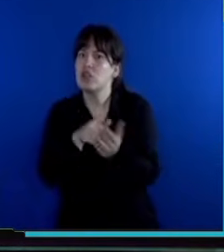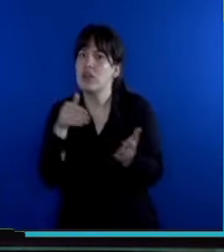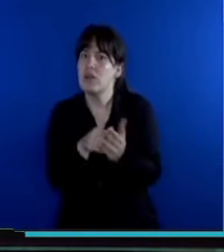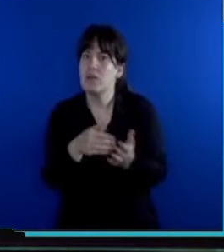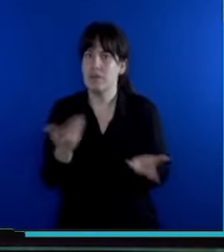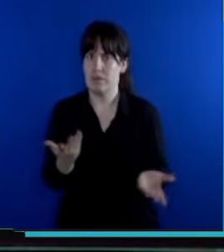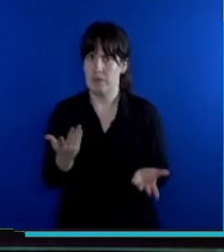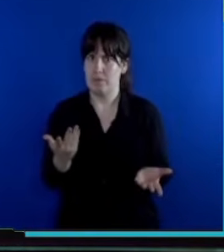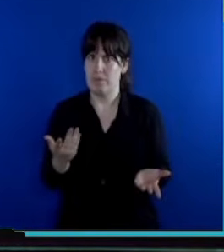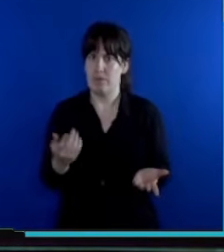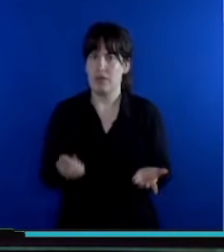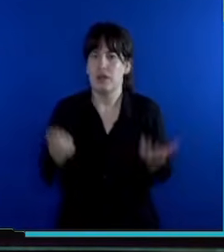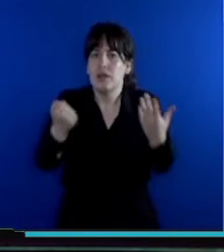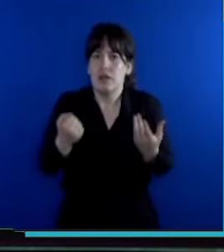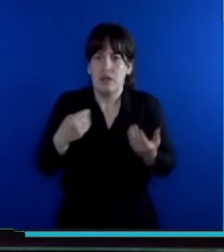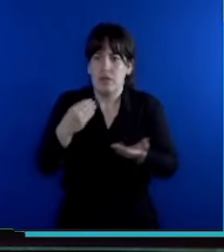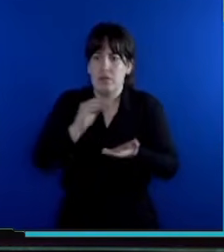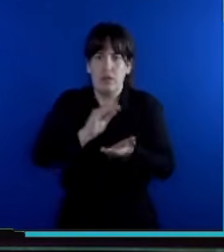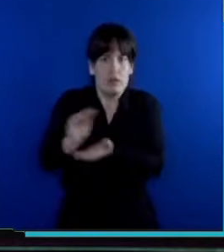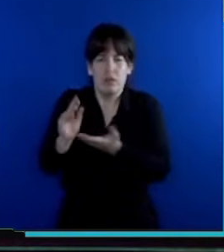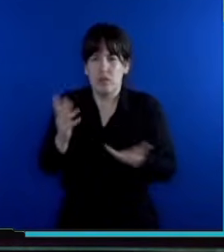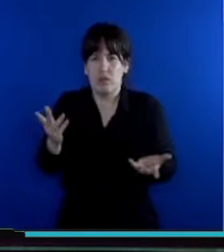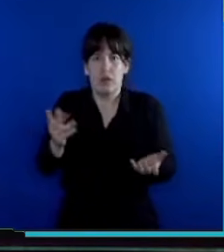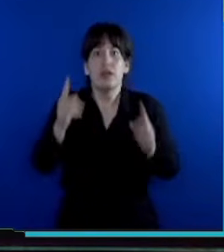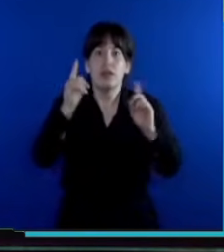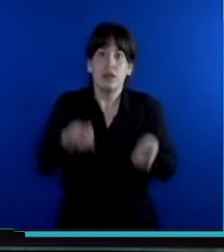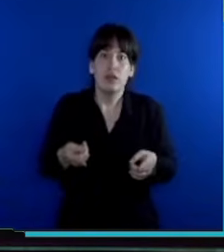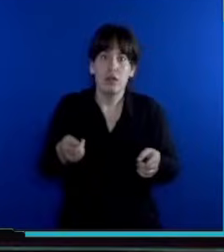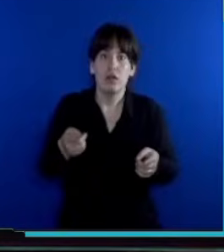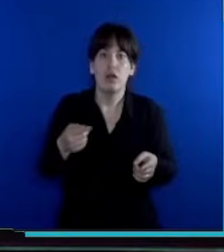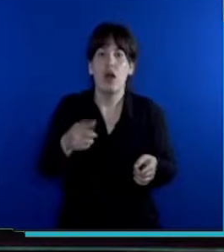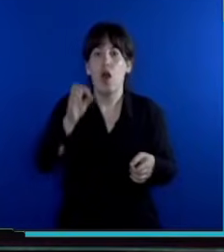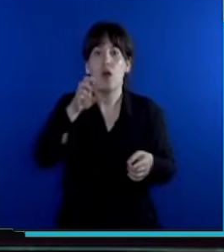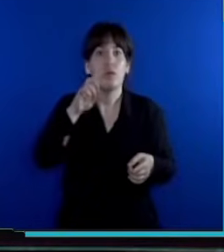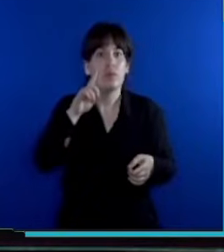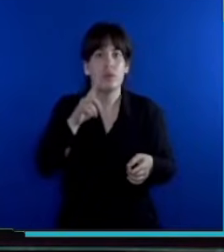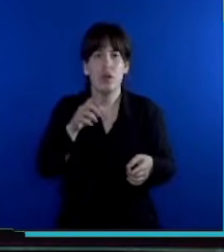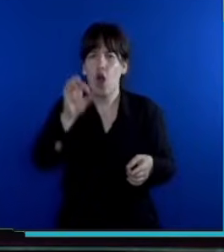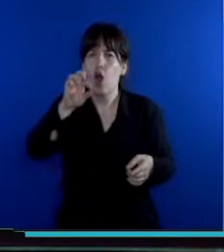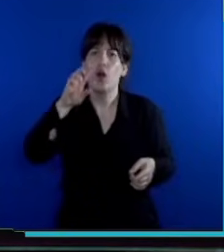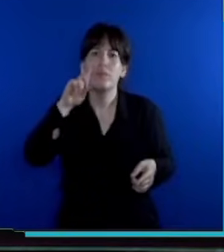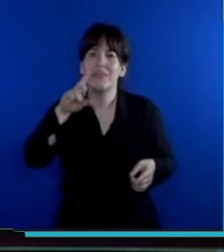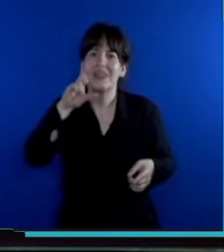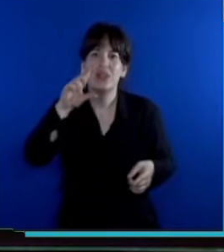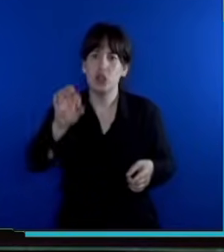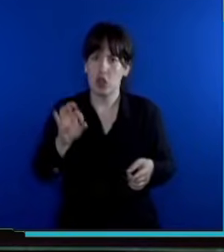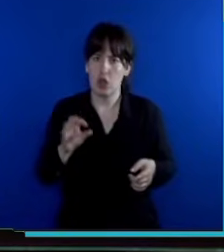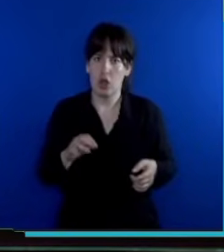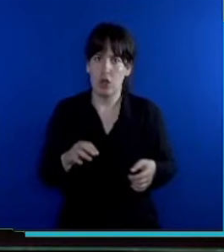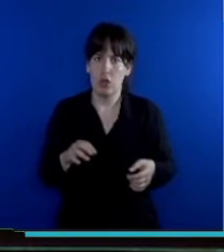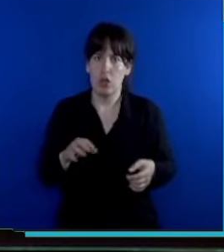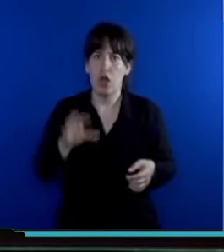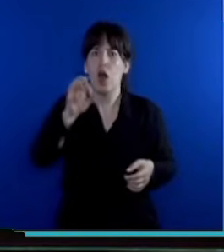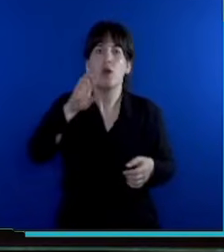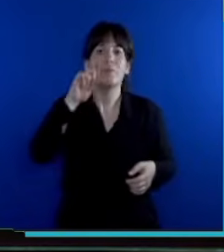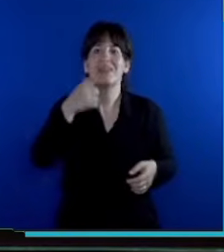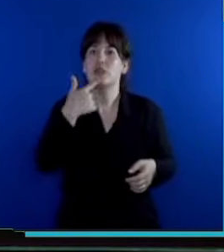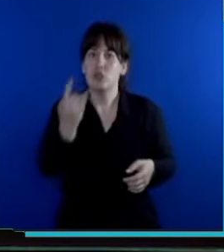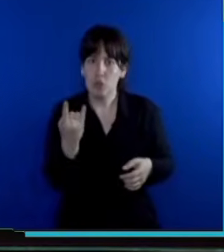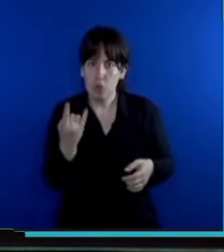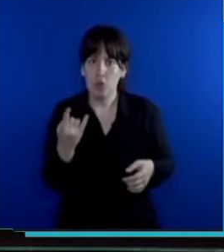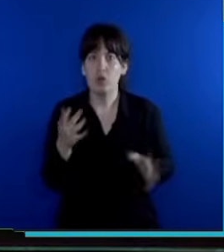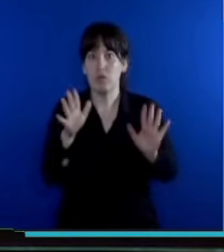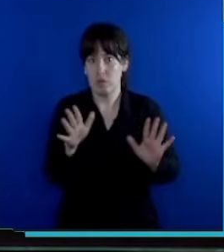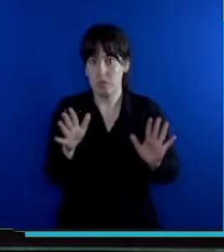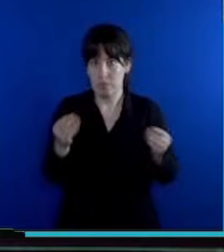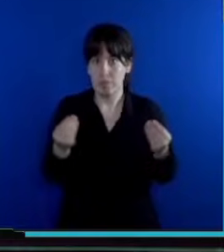emplea a más de 2.000 personas. También está el OPISU. ¿Sabés lo que es el OPISU? No sé el OPISU, recién me